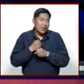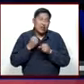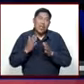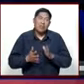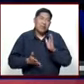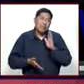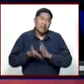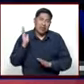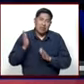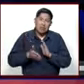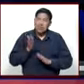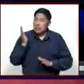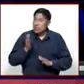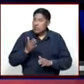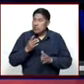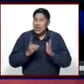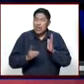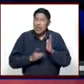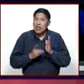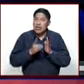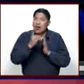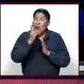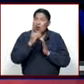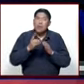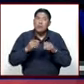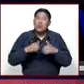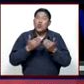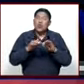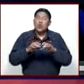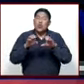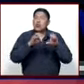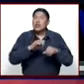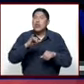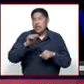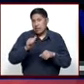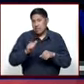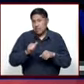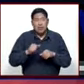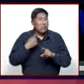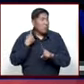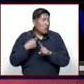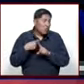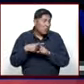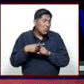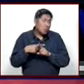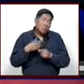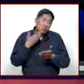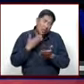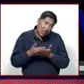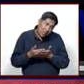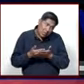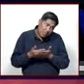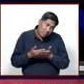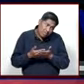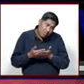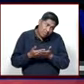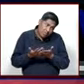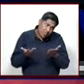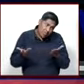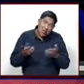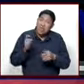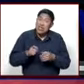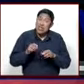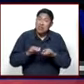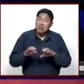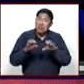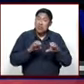vayan reduciendo a raíz del desarrollo de la inteligencia artificial. Pero viéndolo del lado positivo, es bueno, ¿no? Porque yo así necesito no se lastima. Una máquina